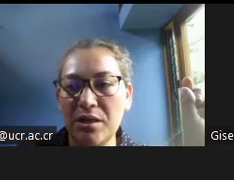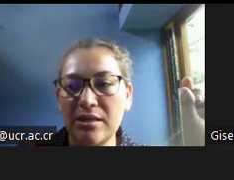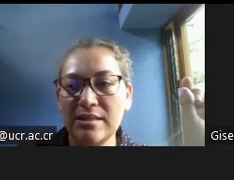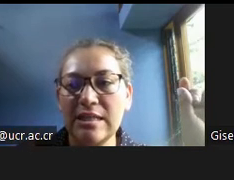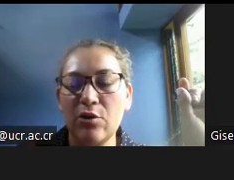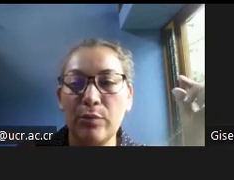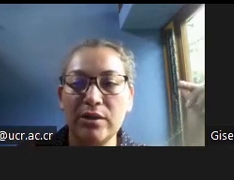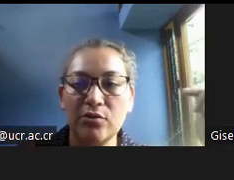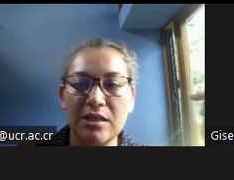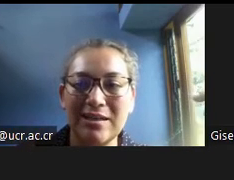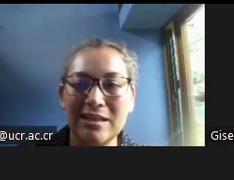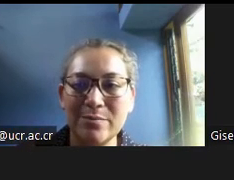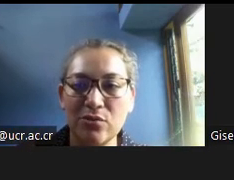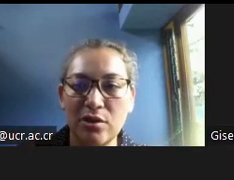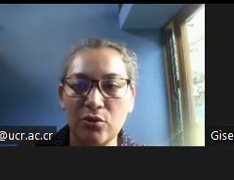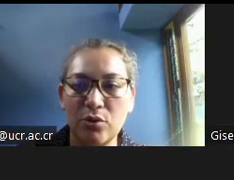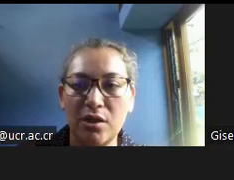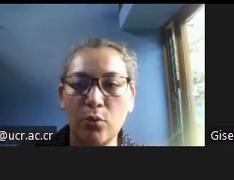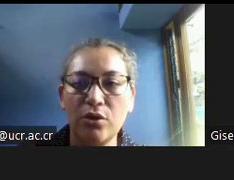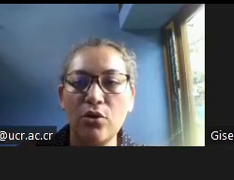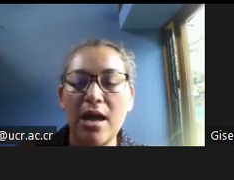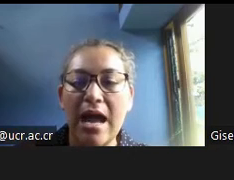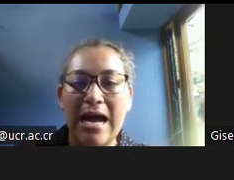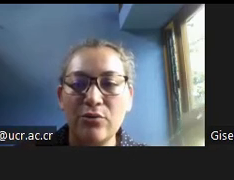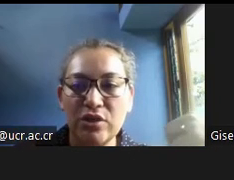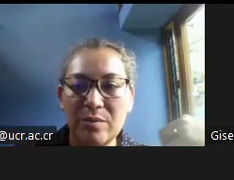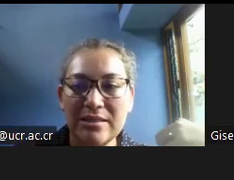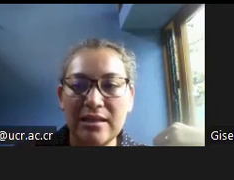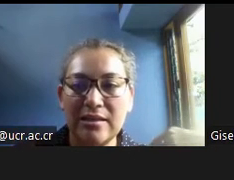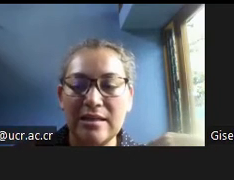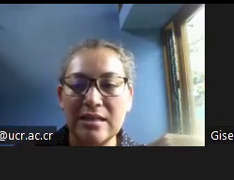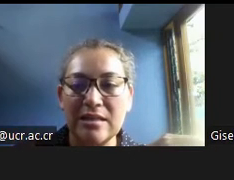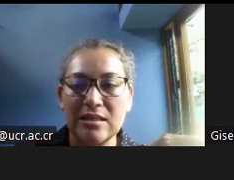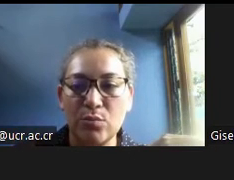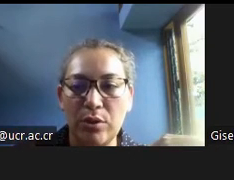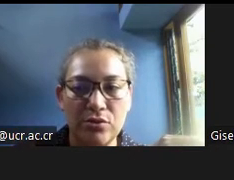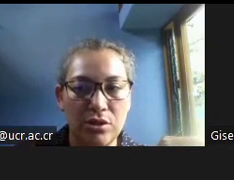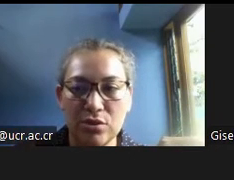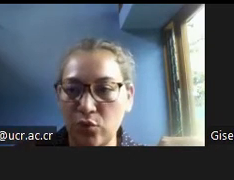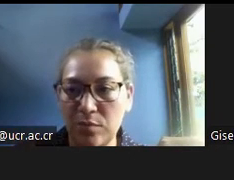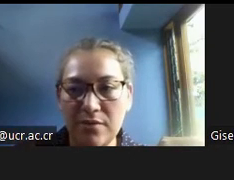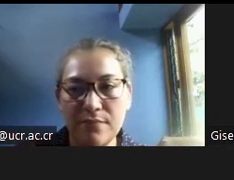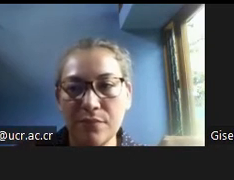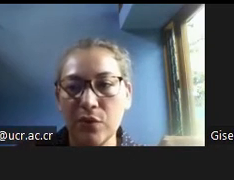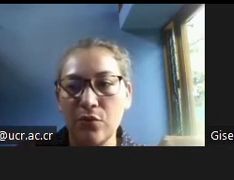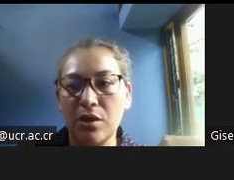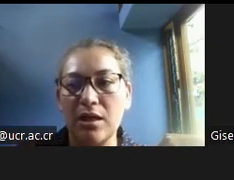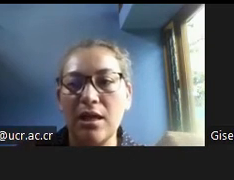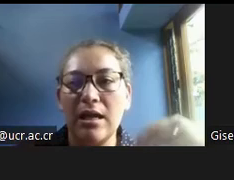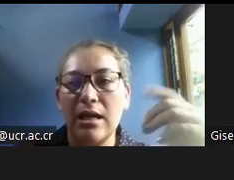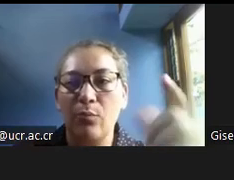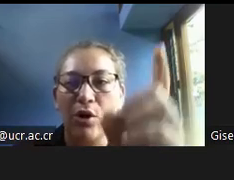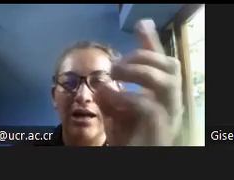y jóvenes, y el objetivo sería crear espacios de lectura de acuerdo a los temas que le interesan a estas poblaciones. Muy bien,